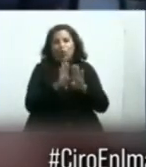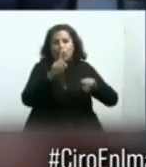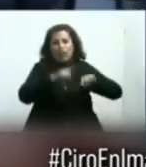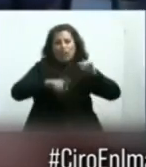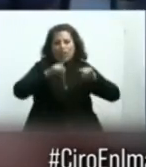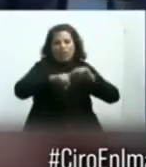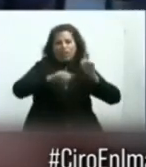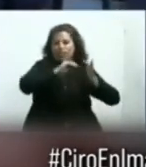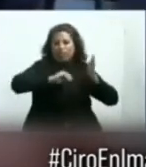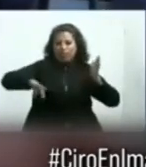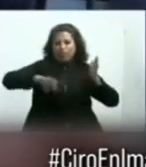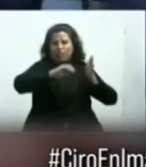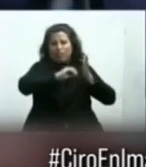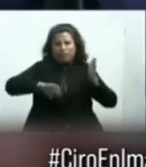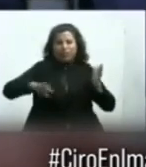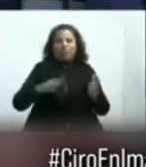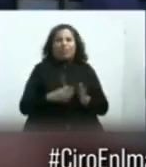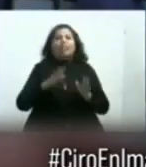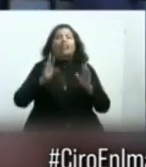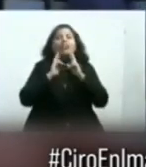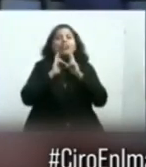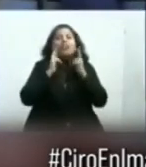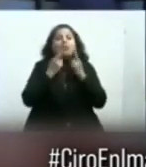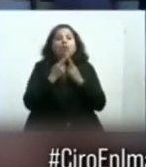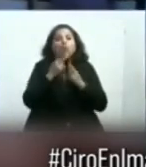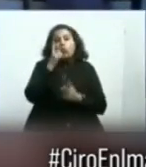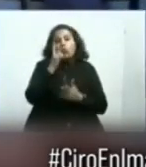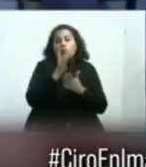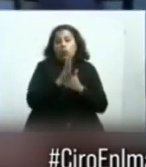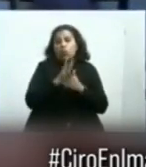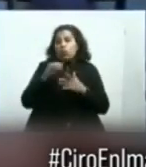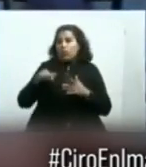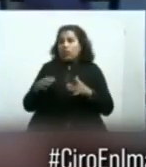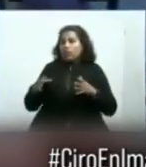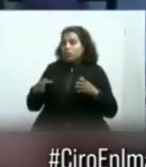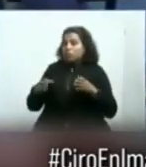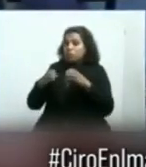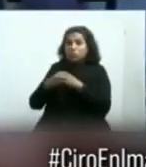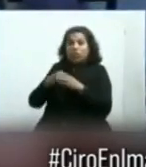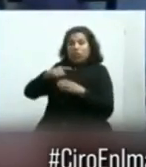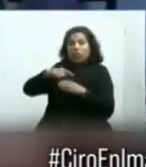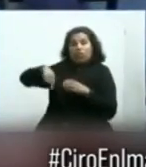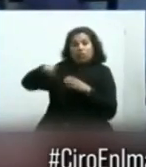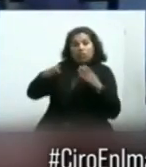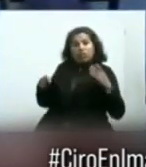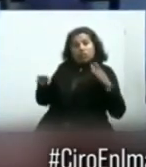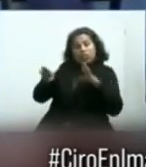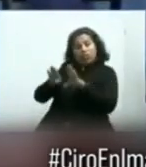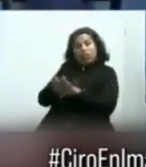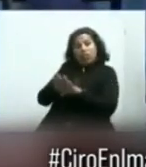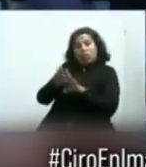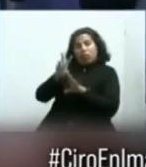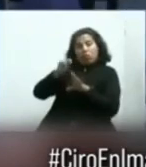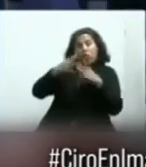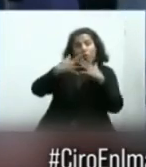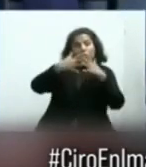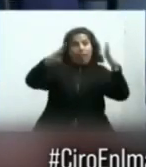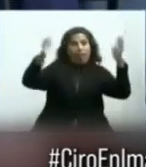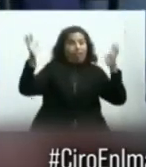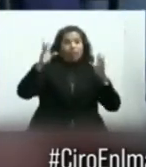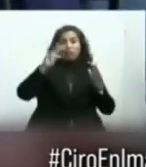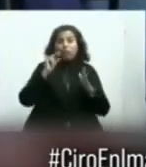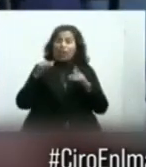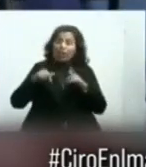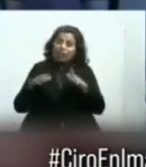publicaciones, hacer que hagamos reuniones en lugares cerrados, pero nunca van a parar este movimiento